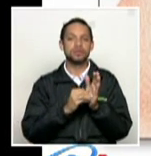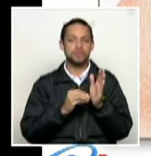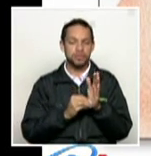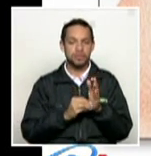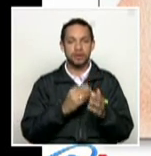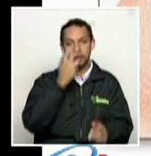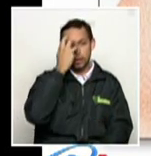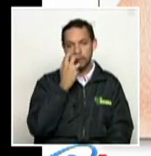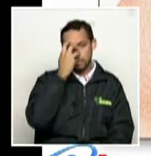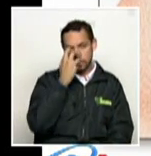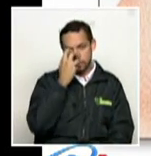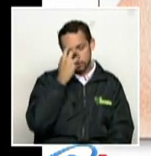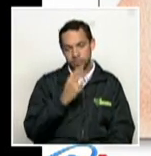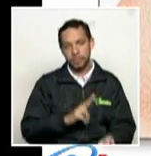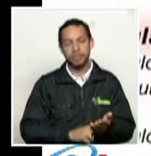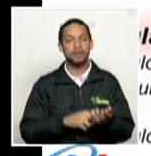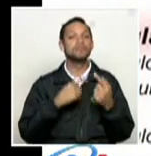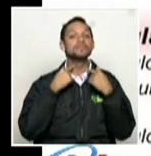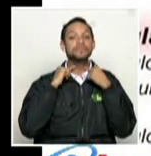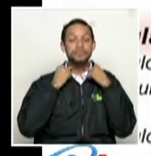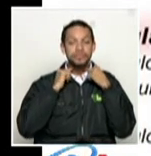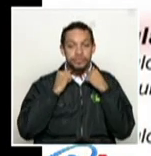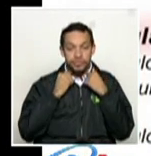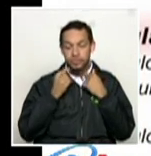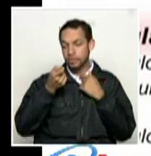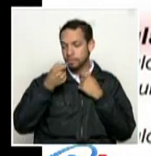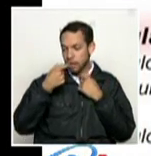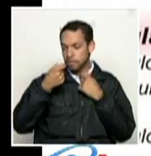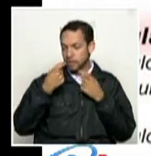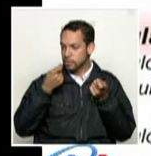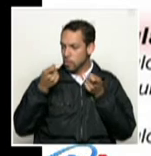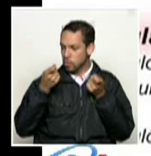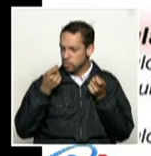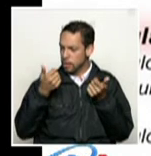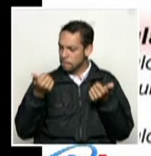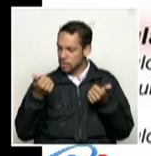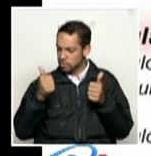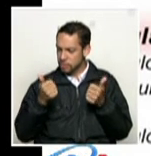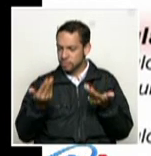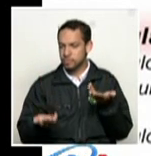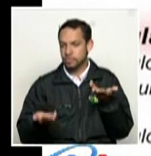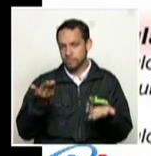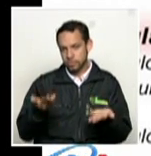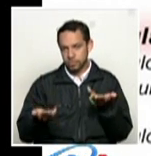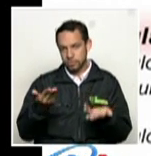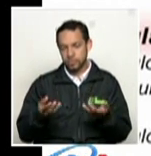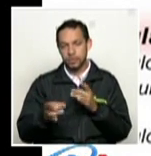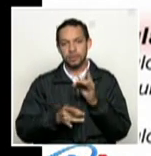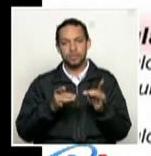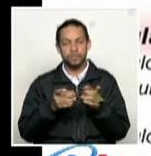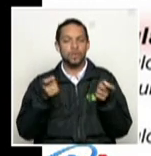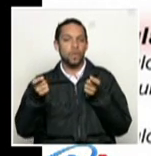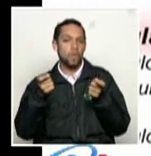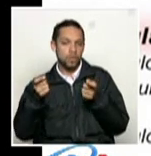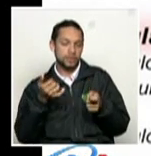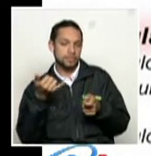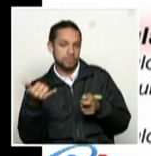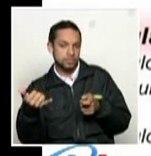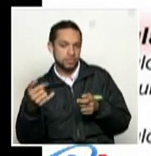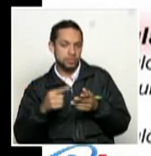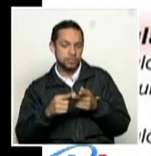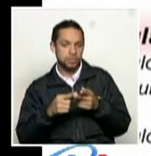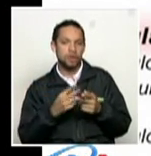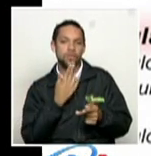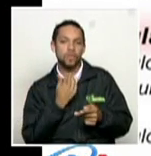de tiroides para definir si la dosis que está tomando es la indicada. Y debe tener, pues, muy bien el control de